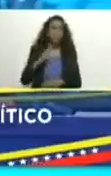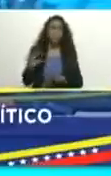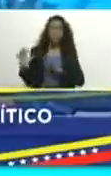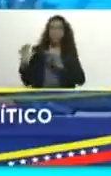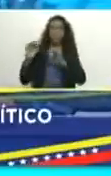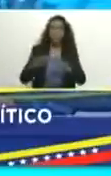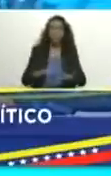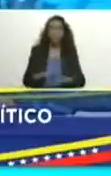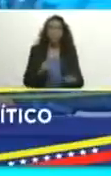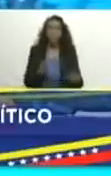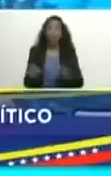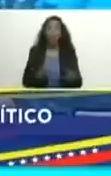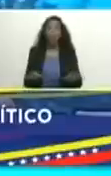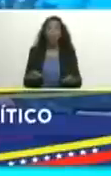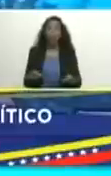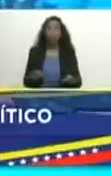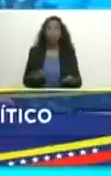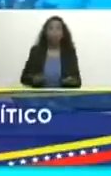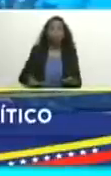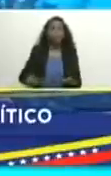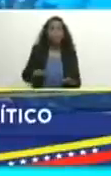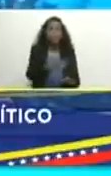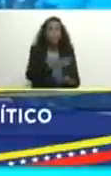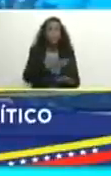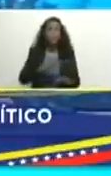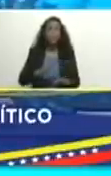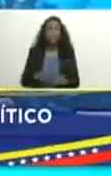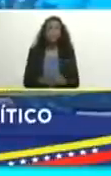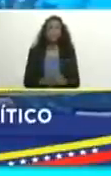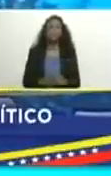Luego vino la operación Gedeón,